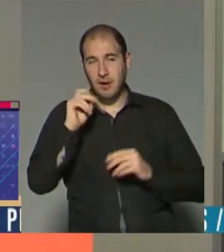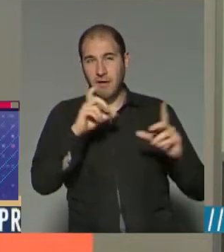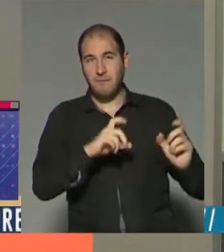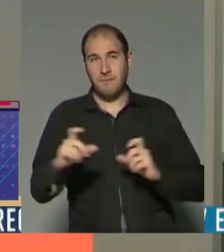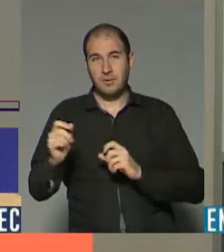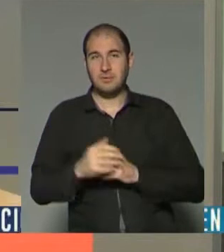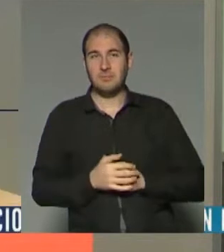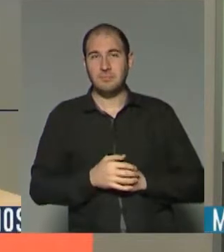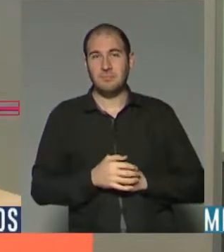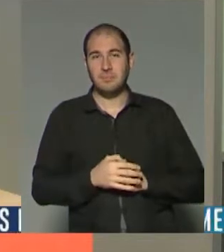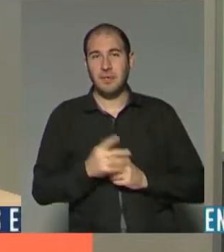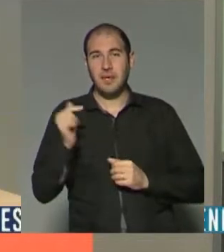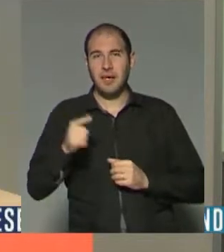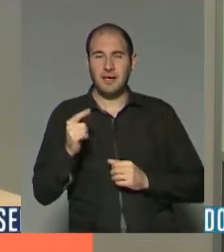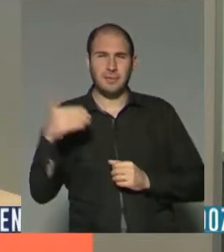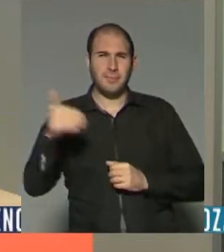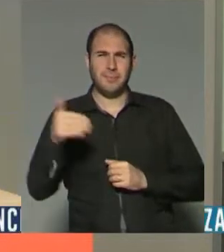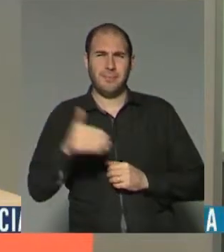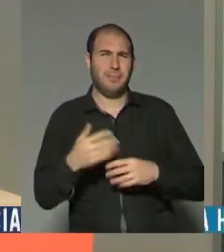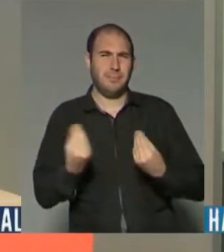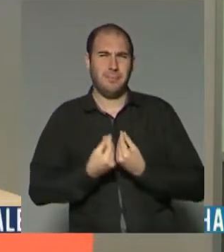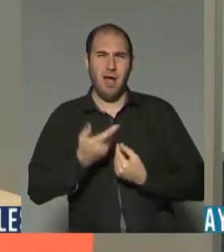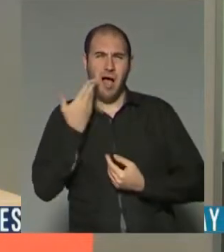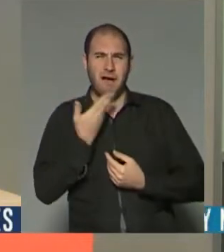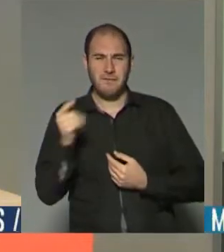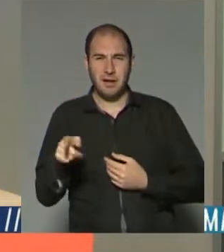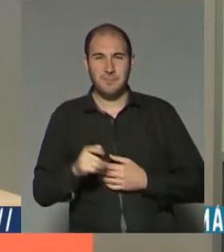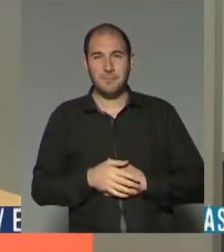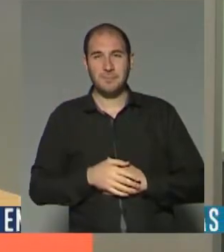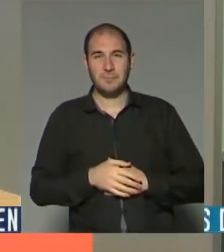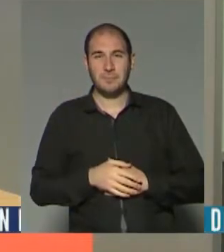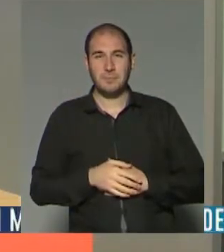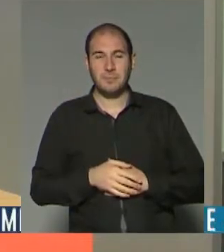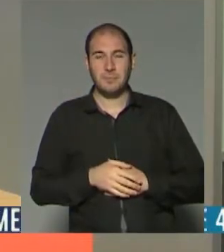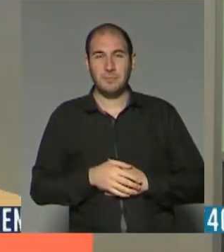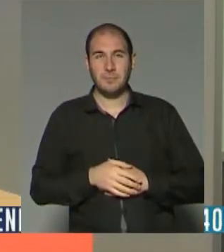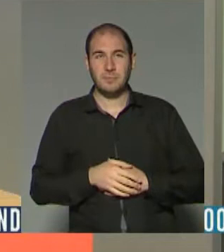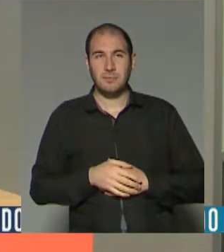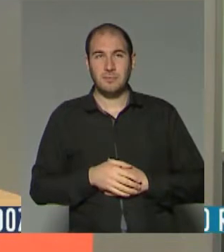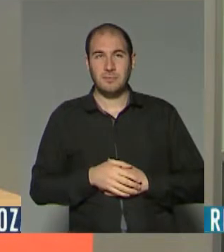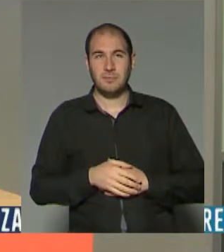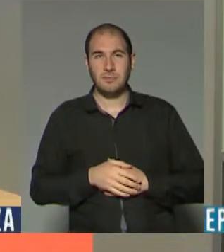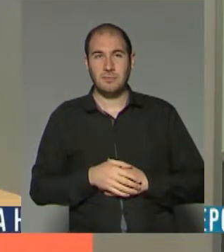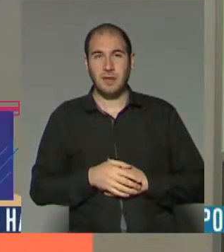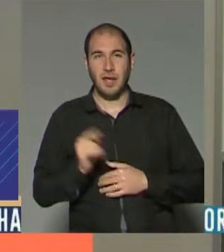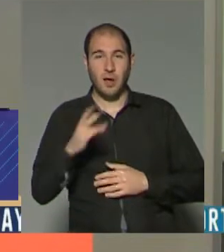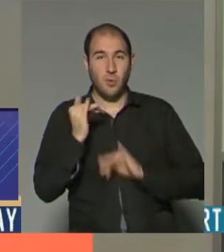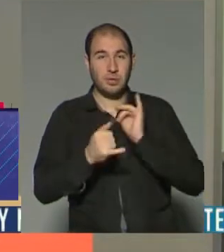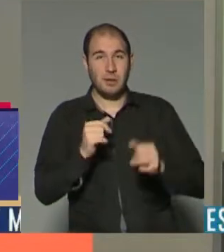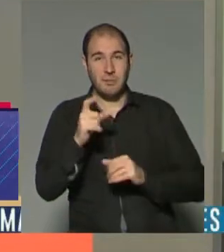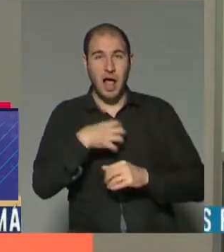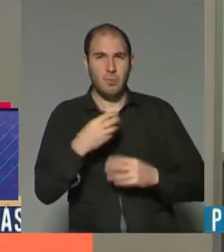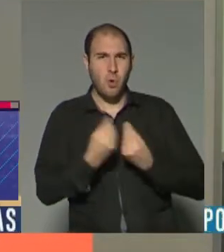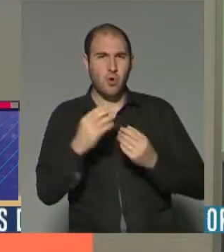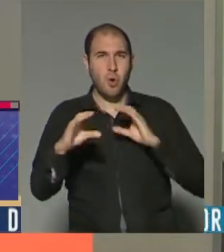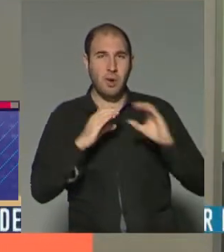imágenes, tuvo mucha asistencia a esta disertación y básicamente que también destacar que fueron muchos los alumnos